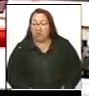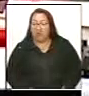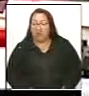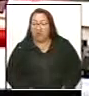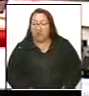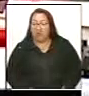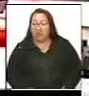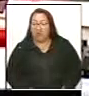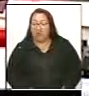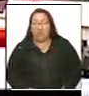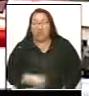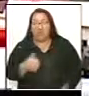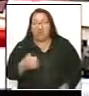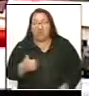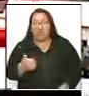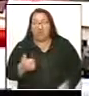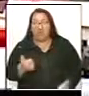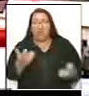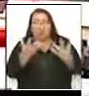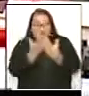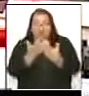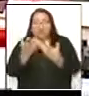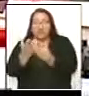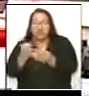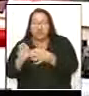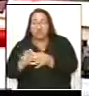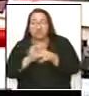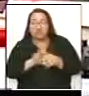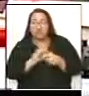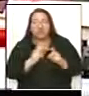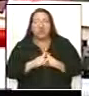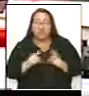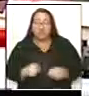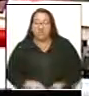y está bien las fusiones, está bien que haya